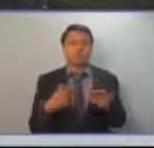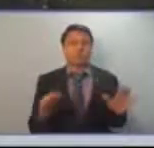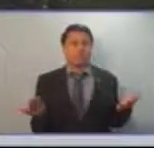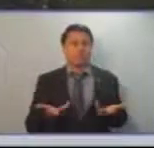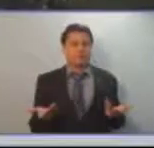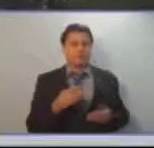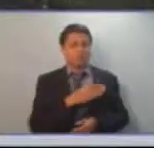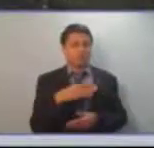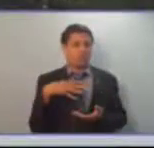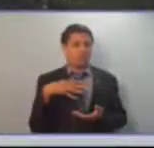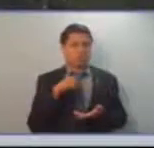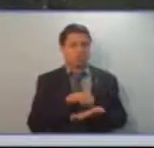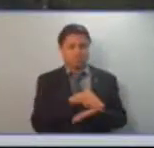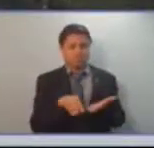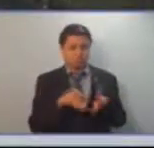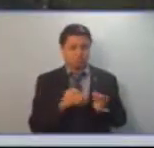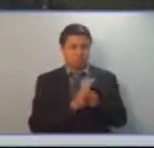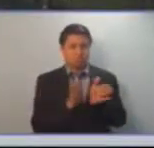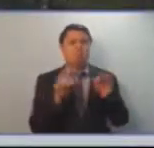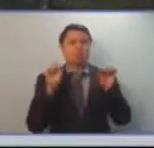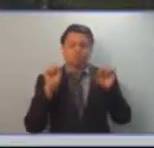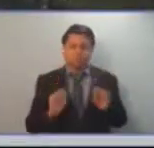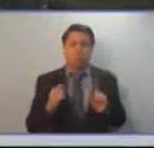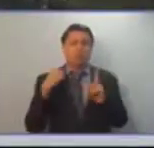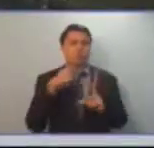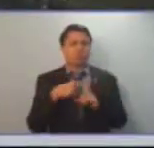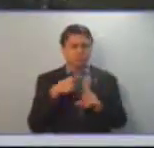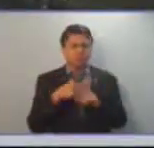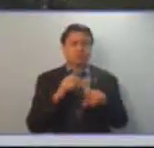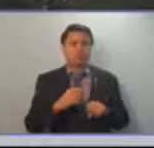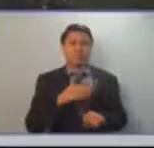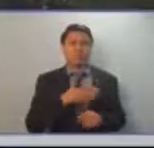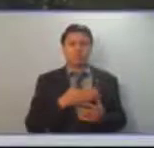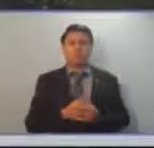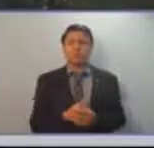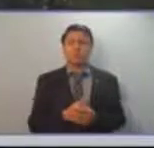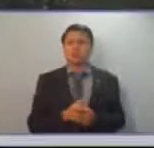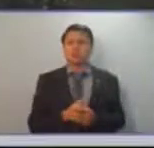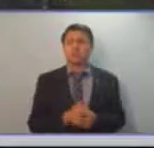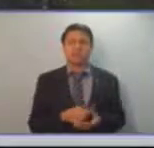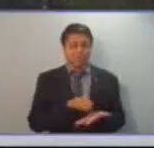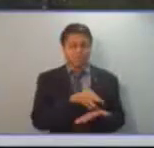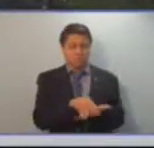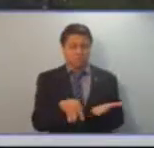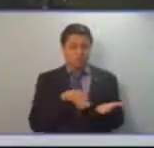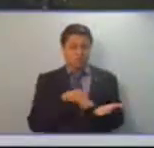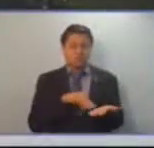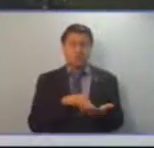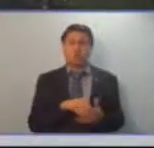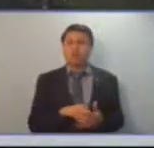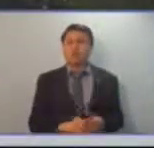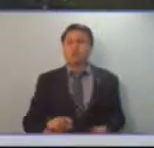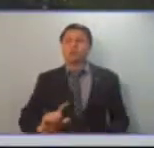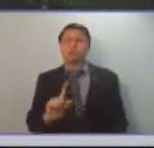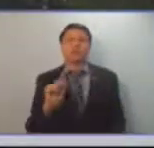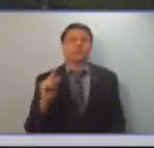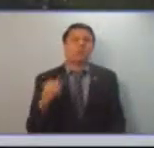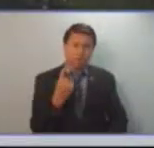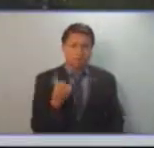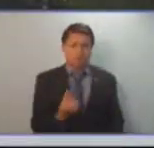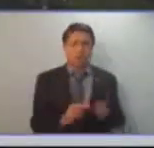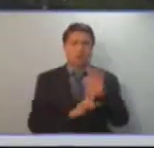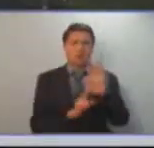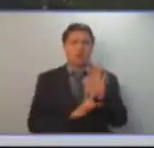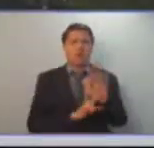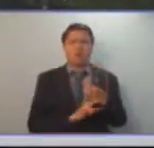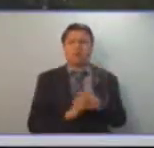con los consejos plurales, de que es positivo tener en una alcaldía no solo la representación